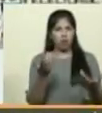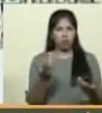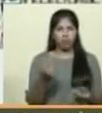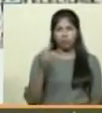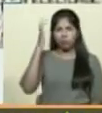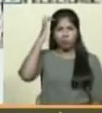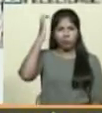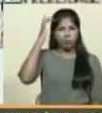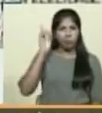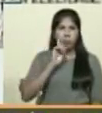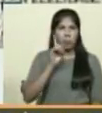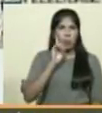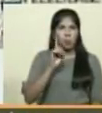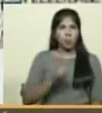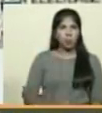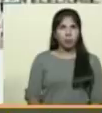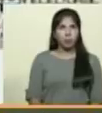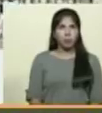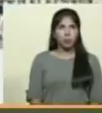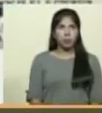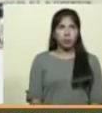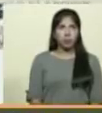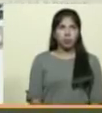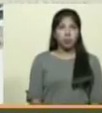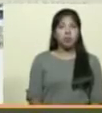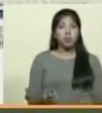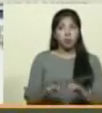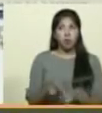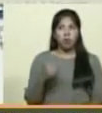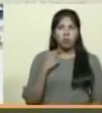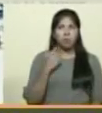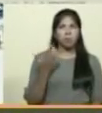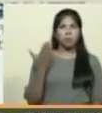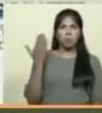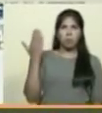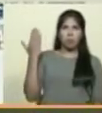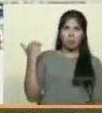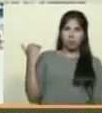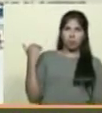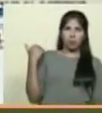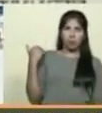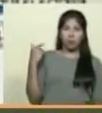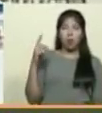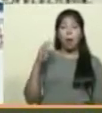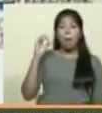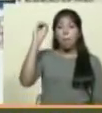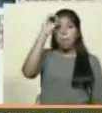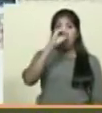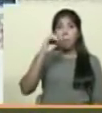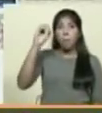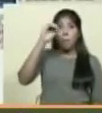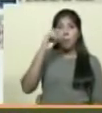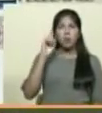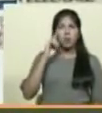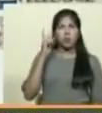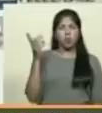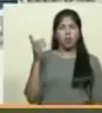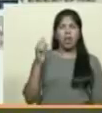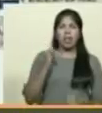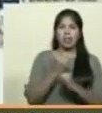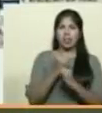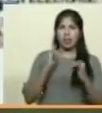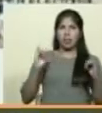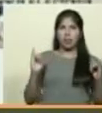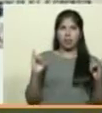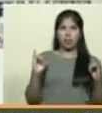la vieja especie de la observación internacional que ellos consideran independiente.